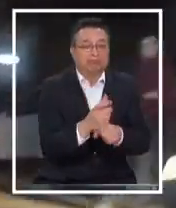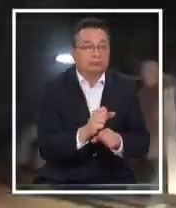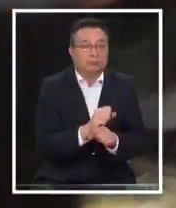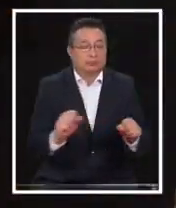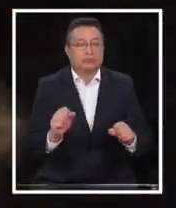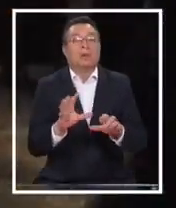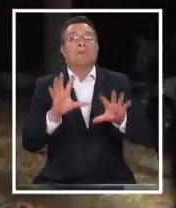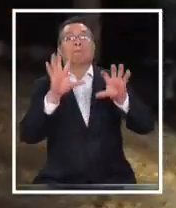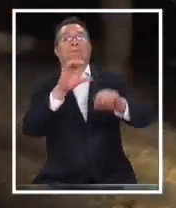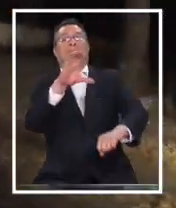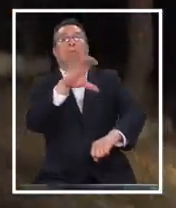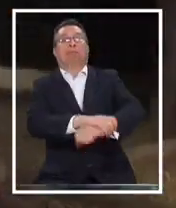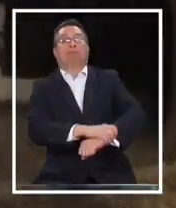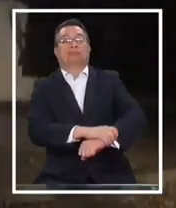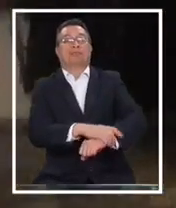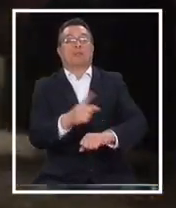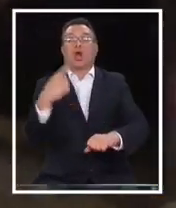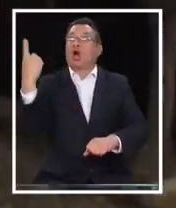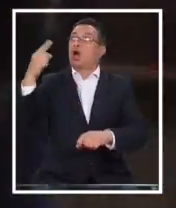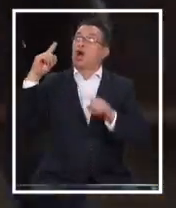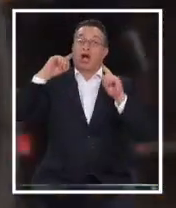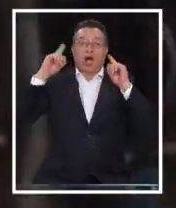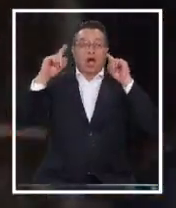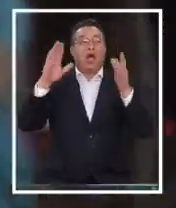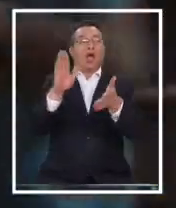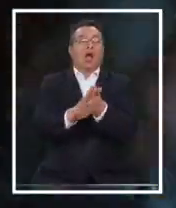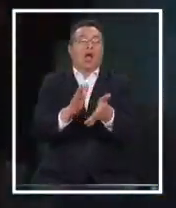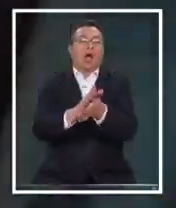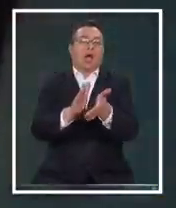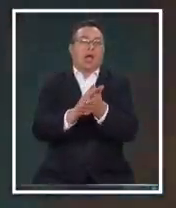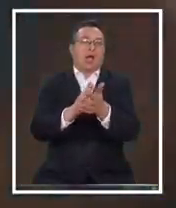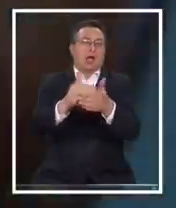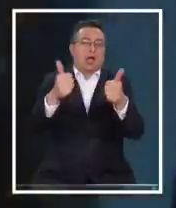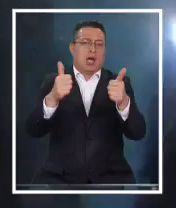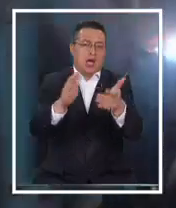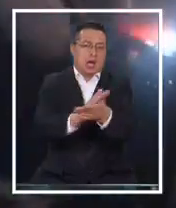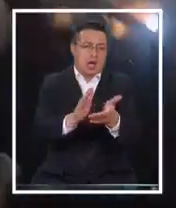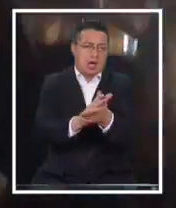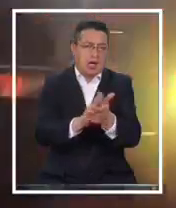fueron capturados. Por eso, los aplausos.